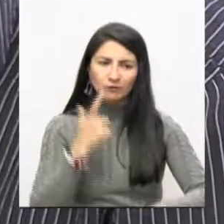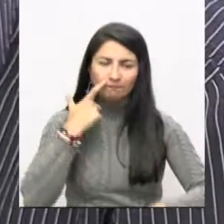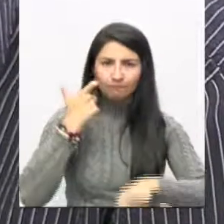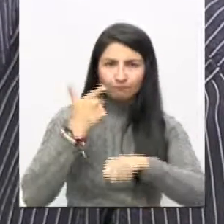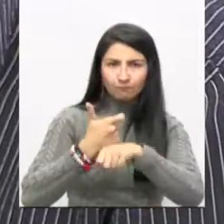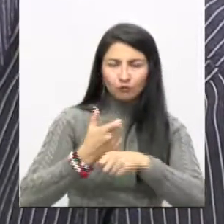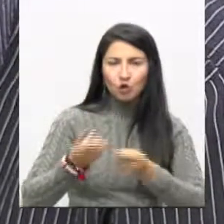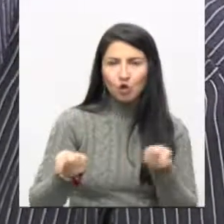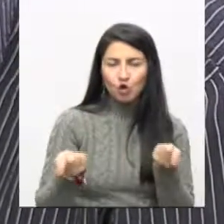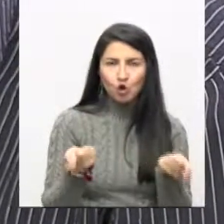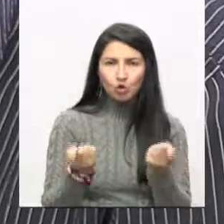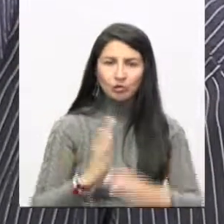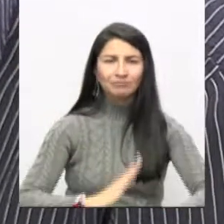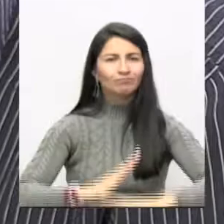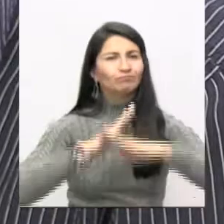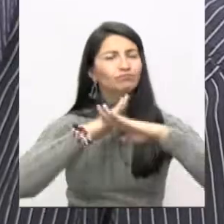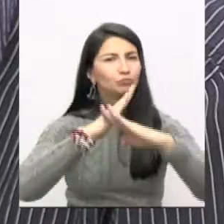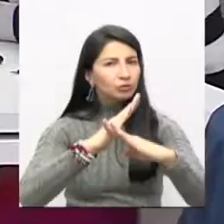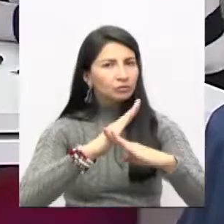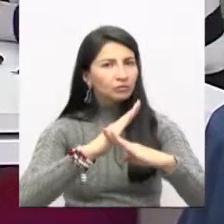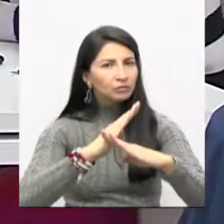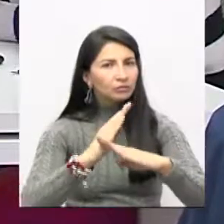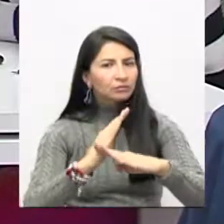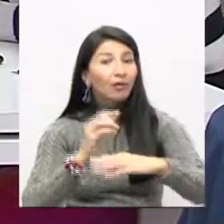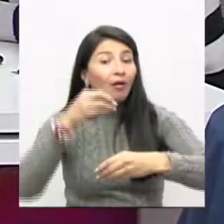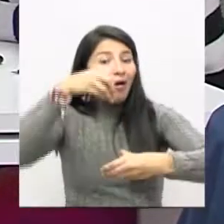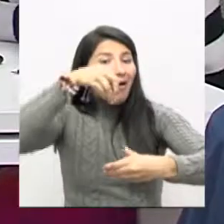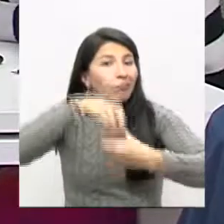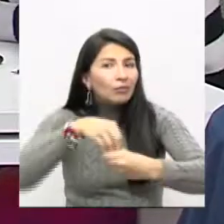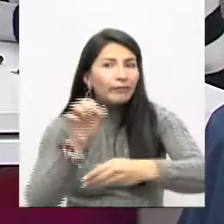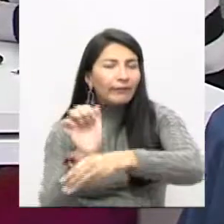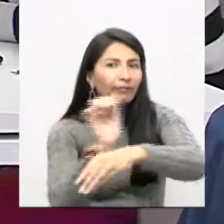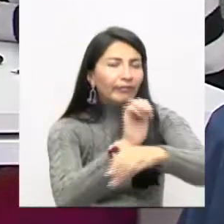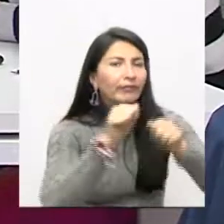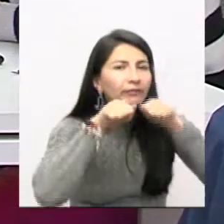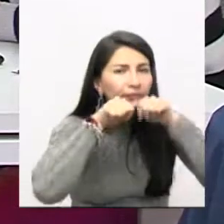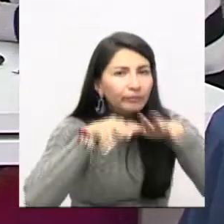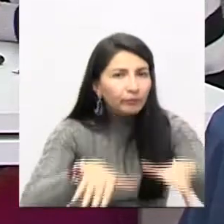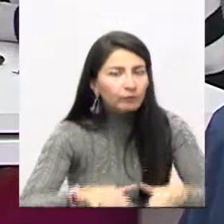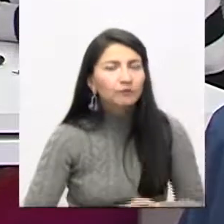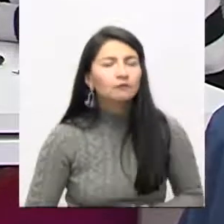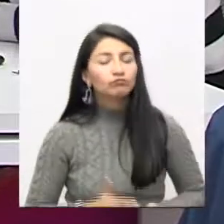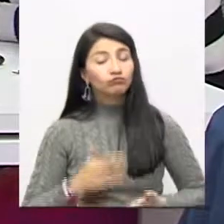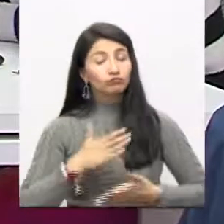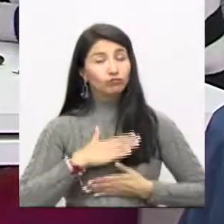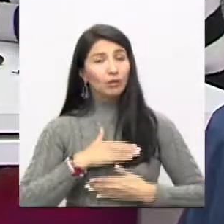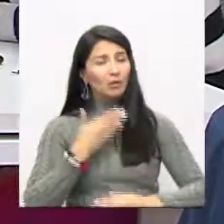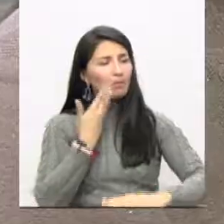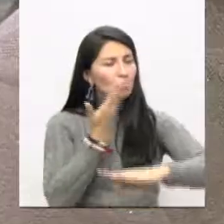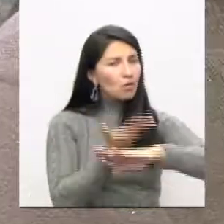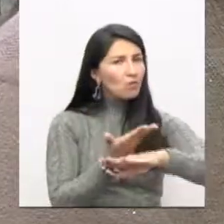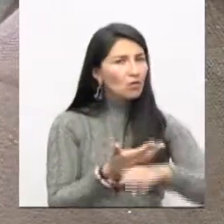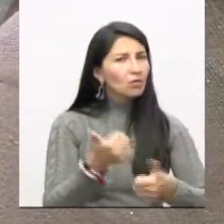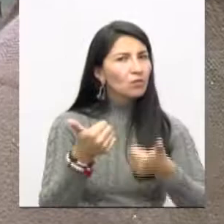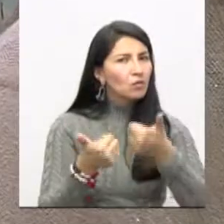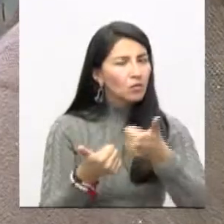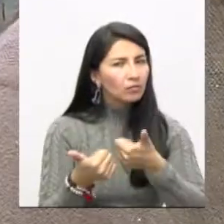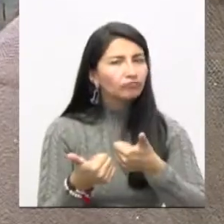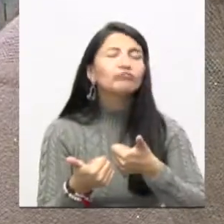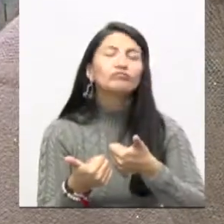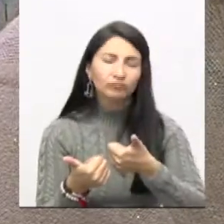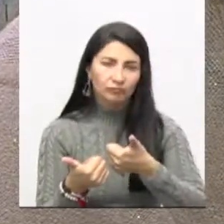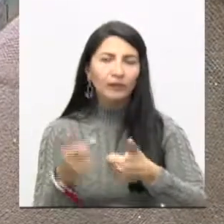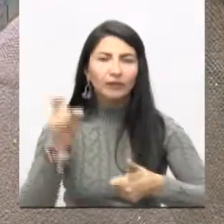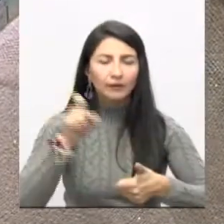vigilancia y control en la prevención en cada una de sus entidades públicas. Por eso nuestra propuesta luego